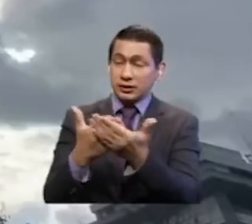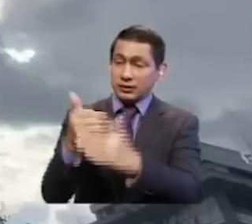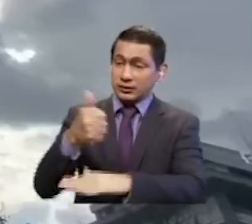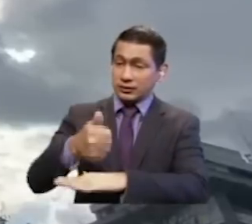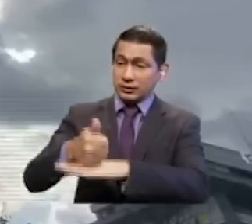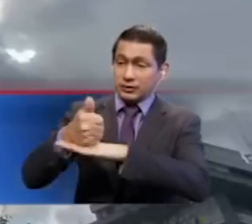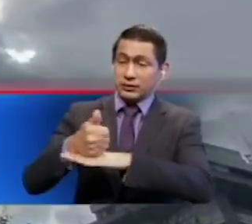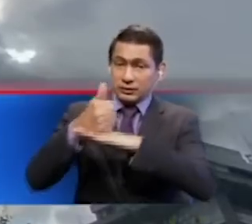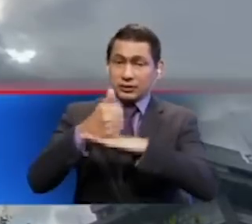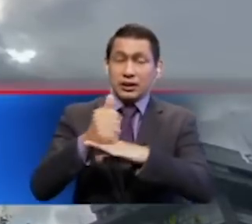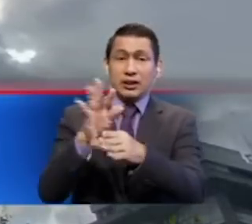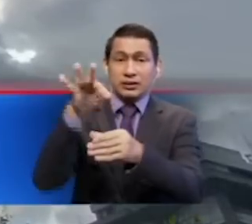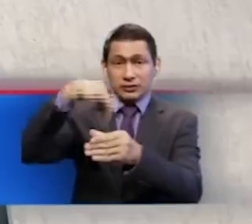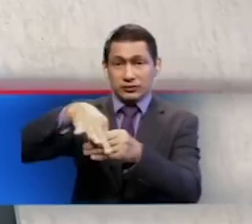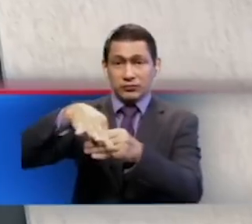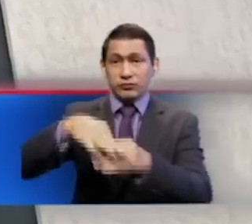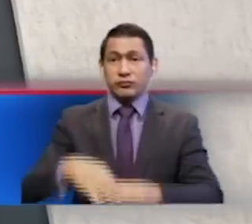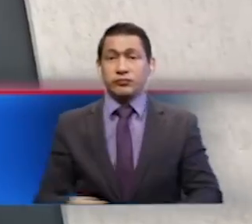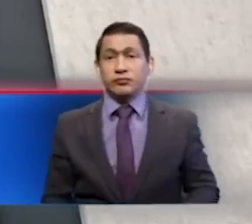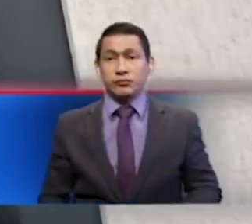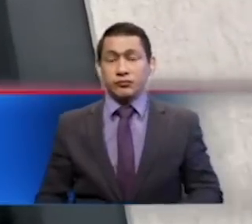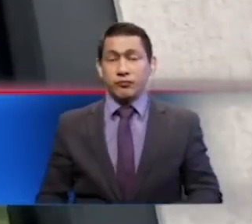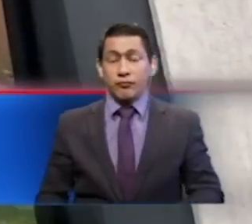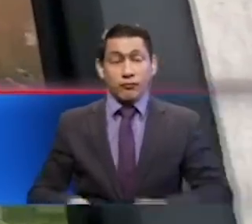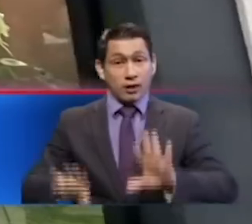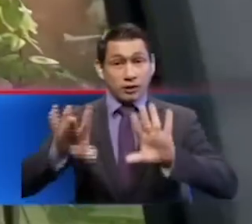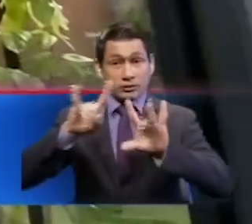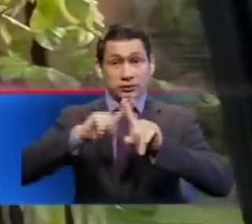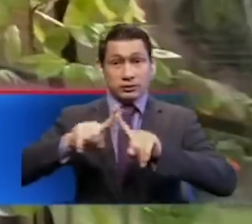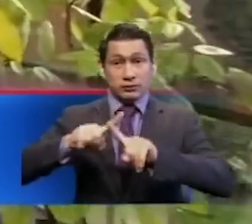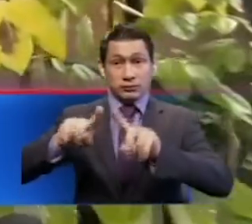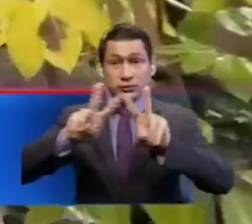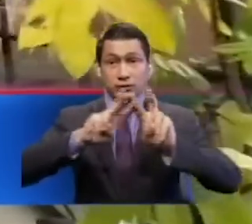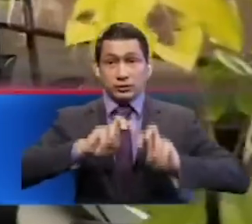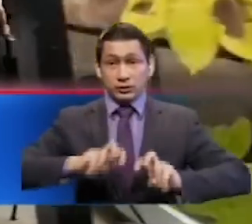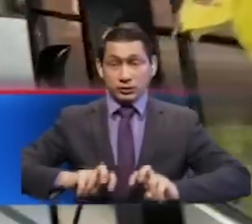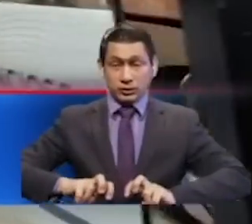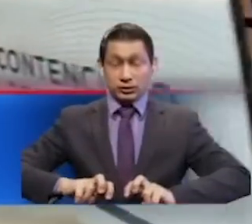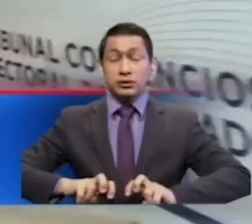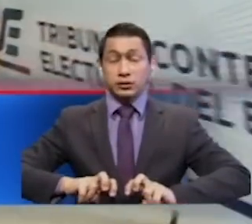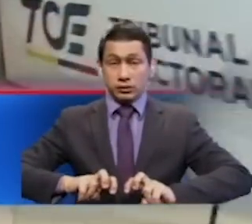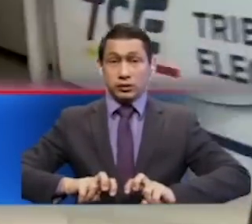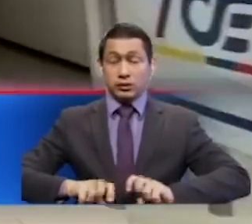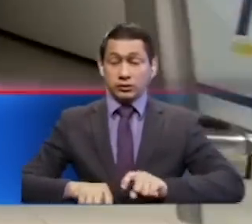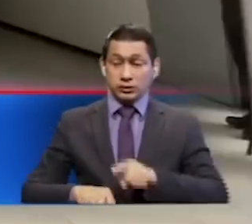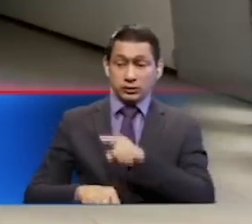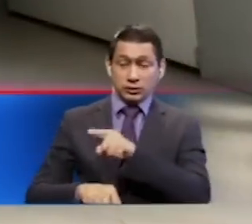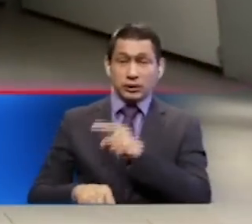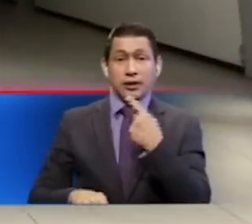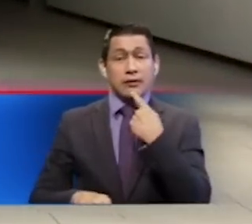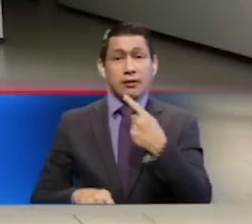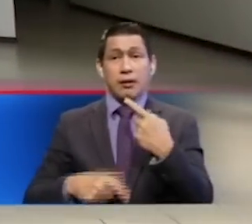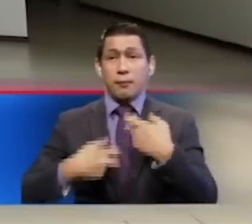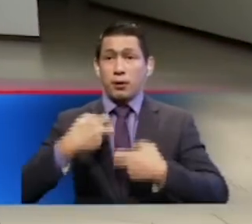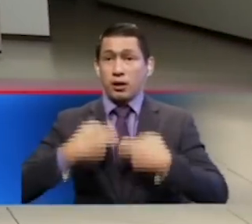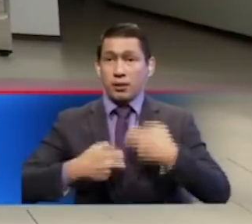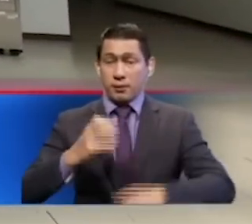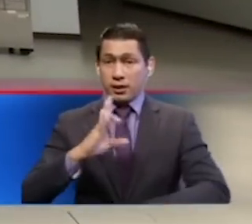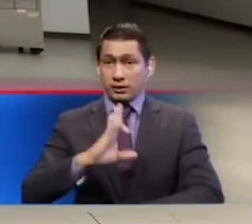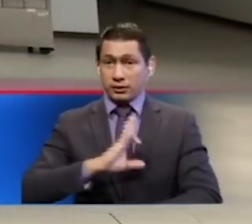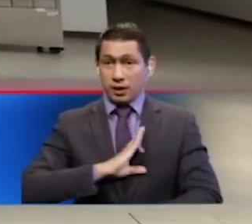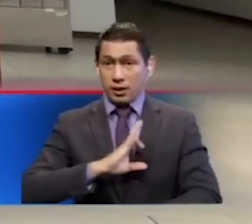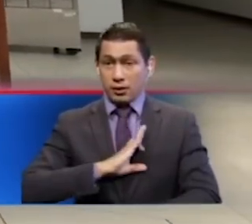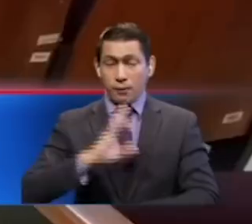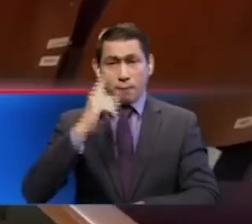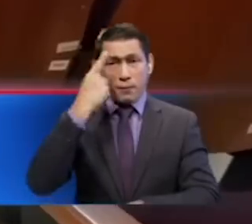todo esto se suman también los criterios de varios analistas jurídicos, quienes resaltan que existió una banalidad técnica al momento de